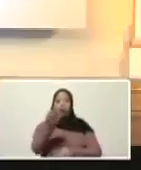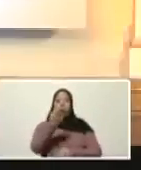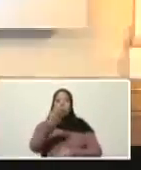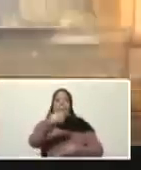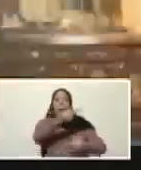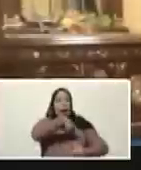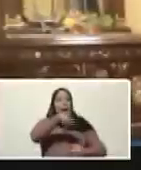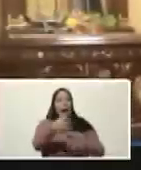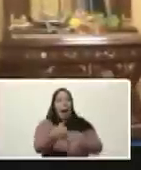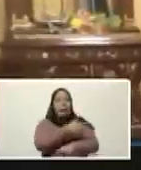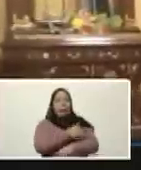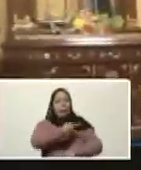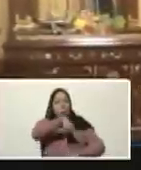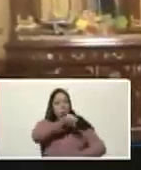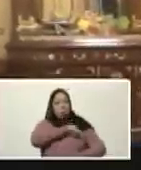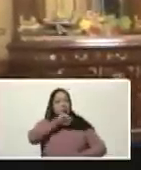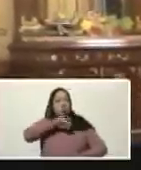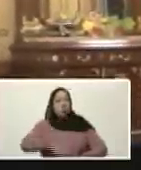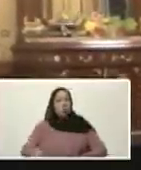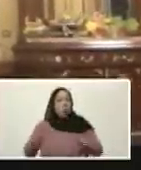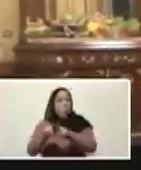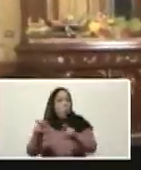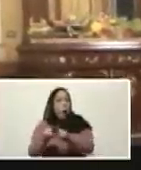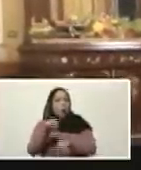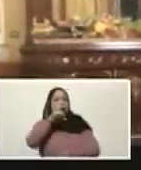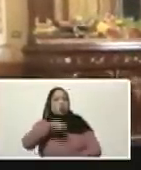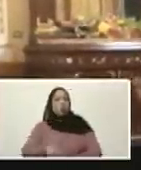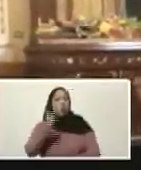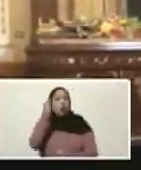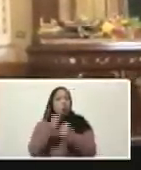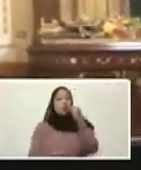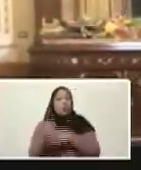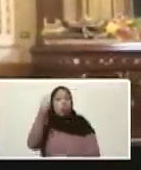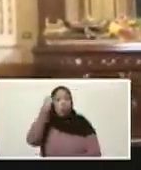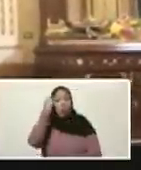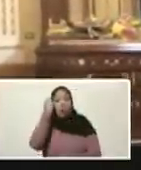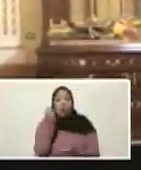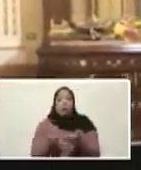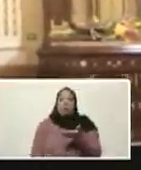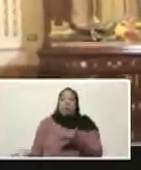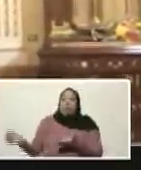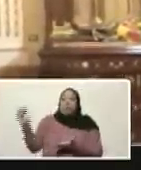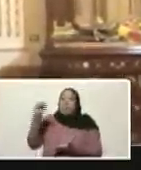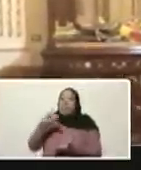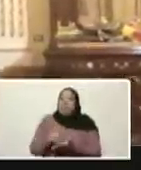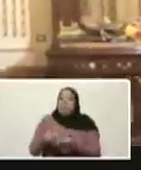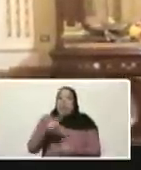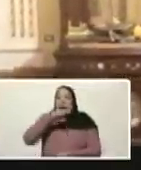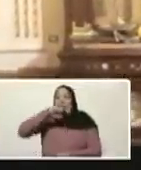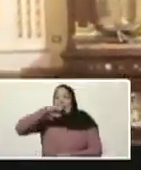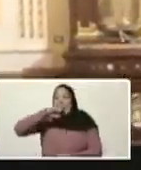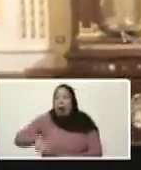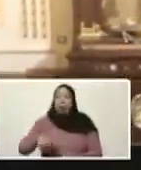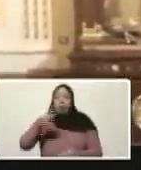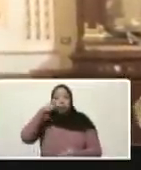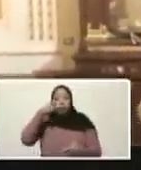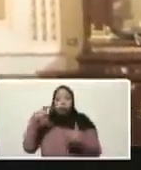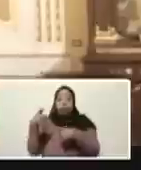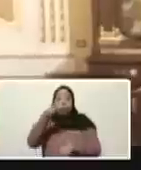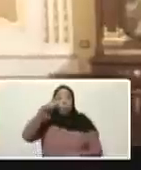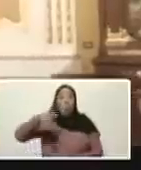santanderista, que en sus últimos días se muestra más agresiva y rencorosa contra el espíritu del pueblo de